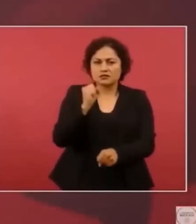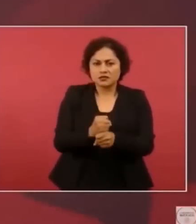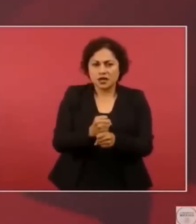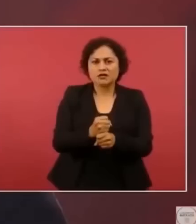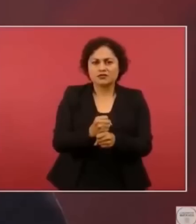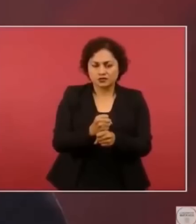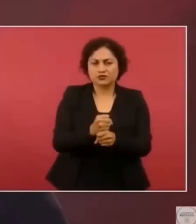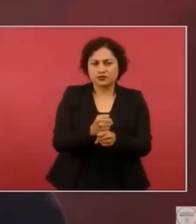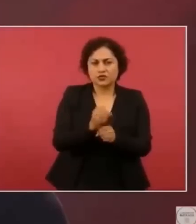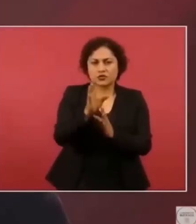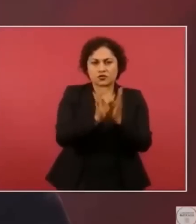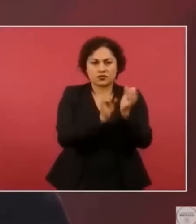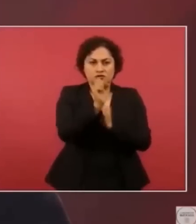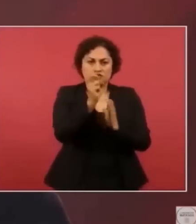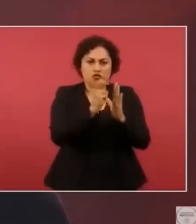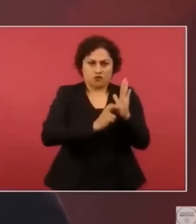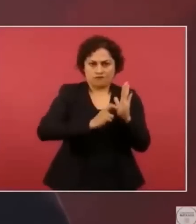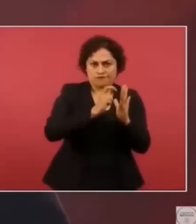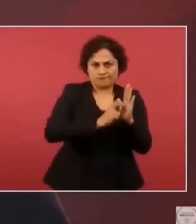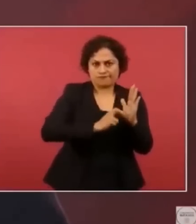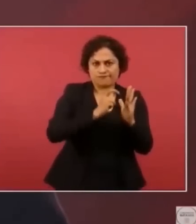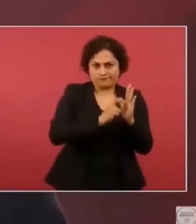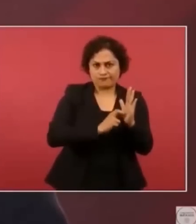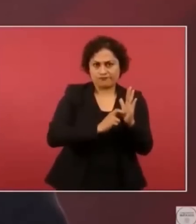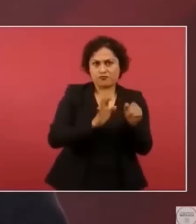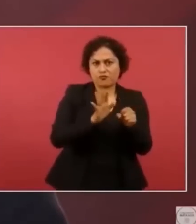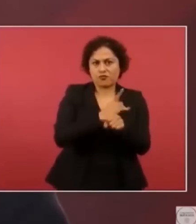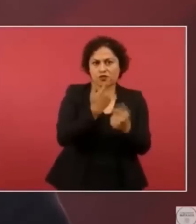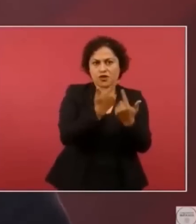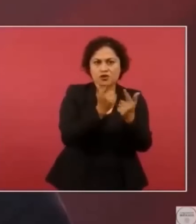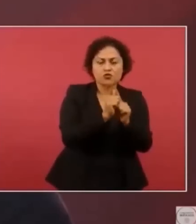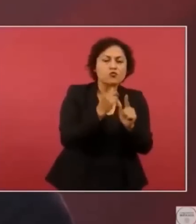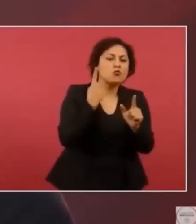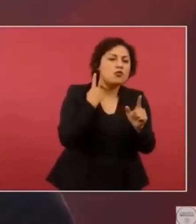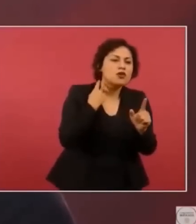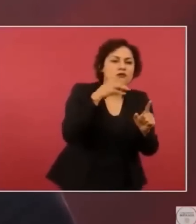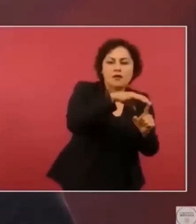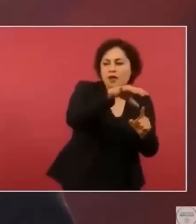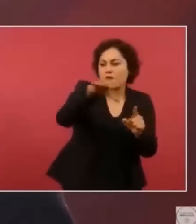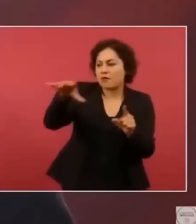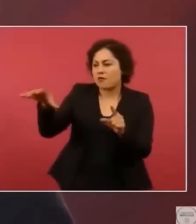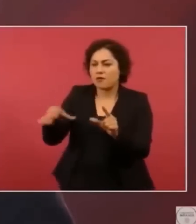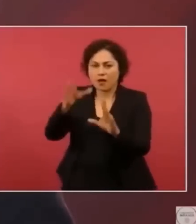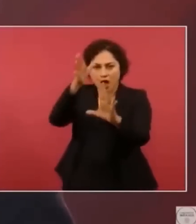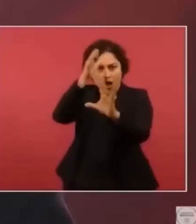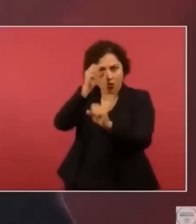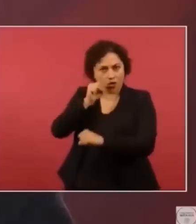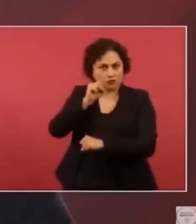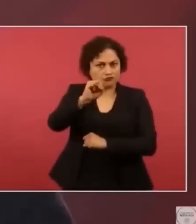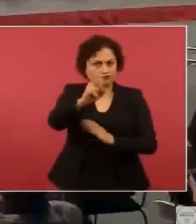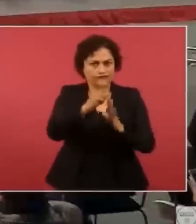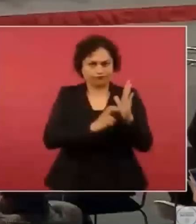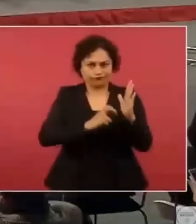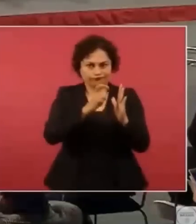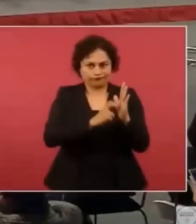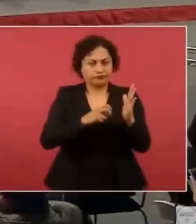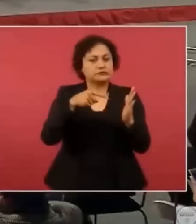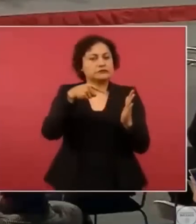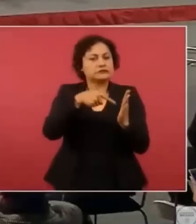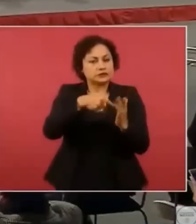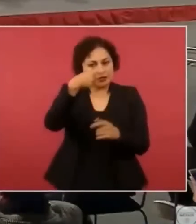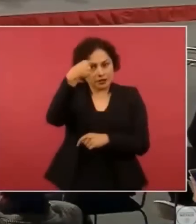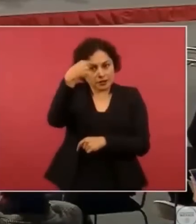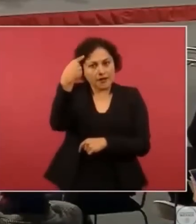la Constitución por acuerdo de todos los partidos para poder regular